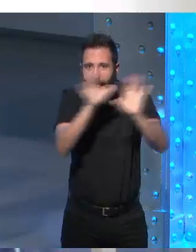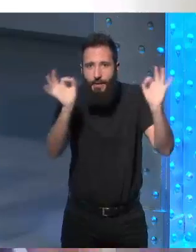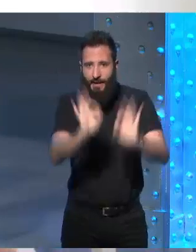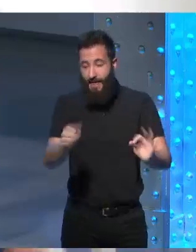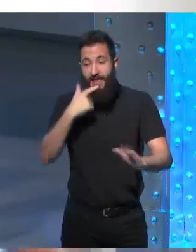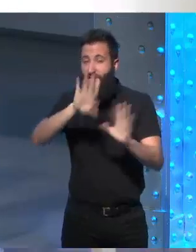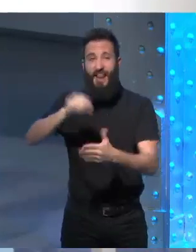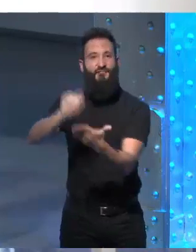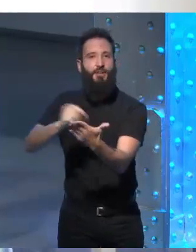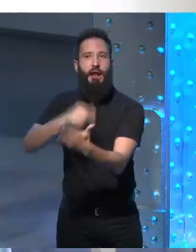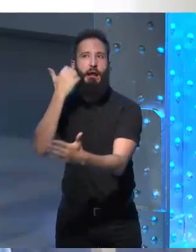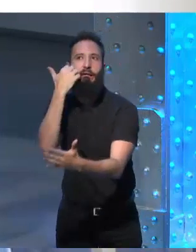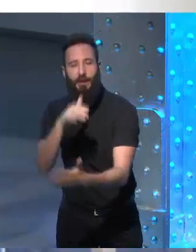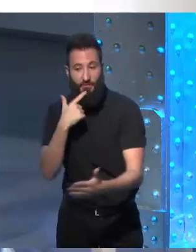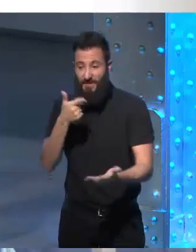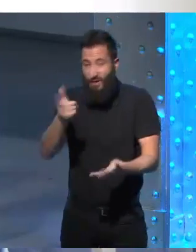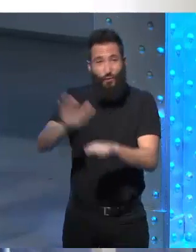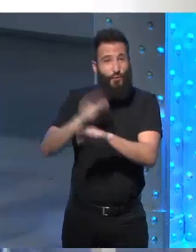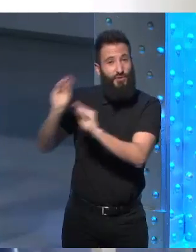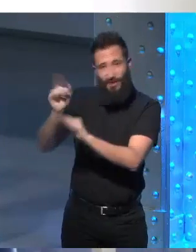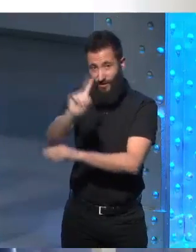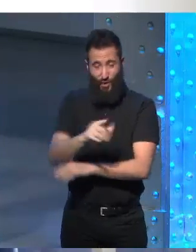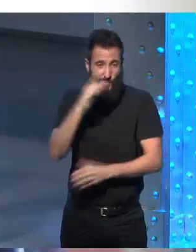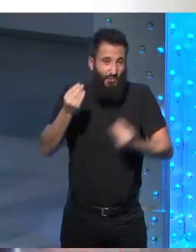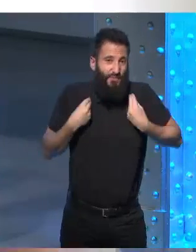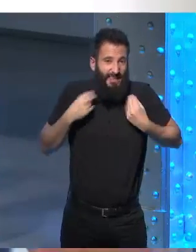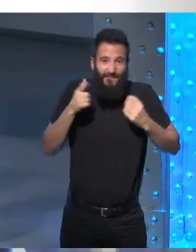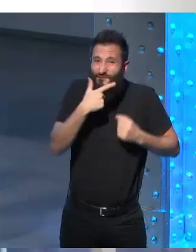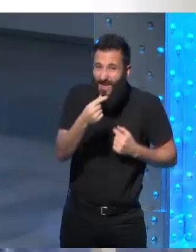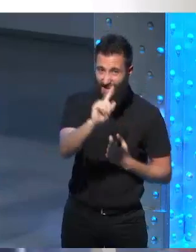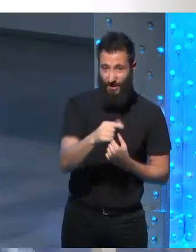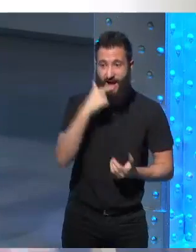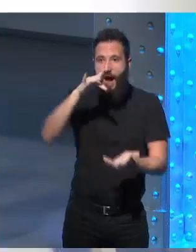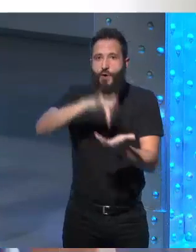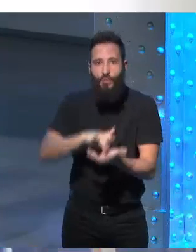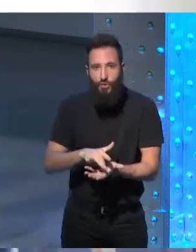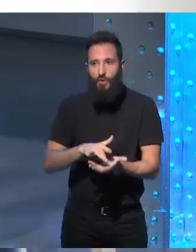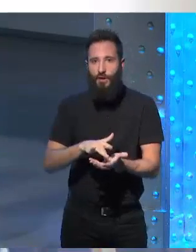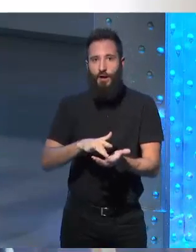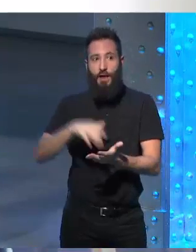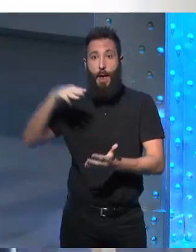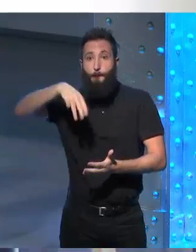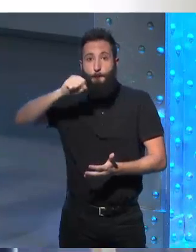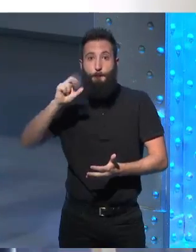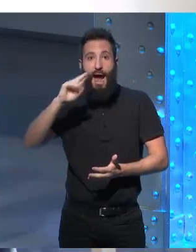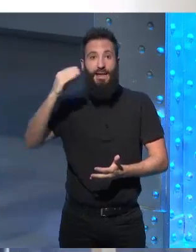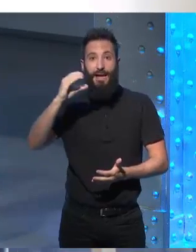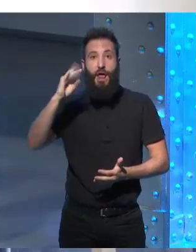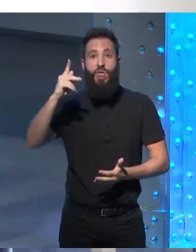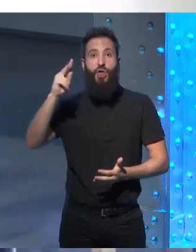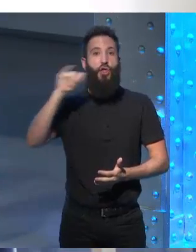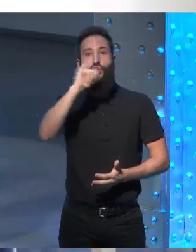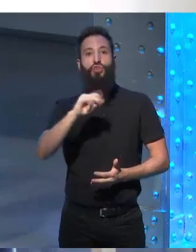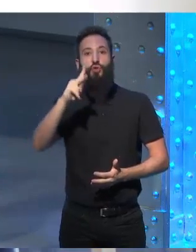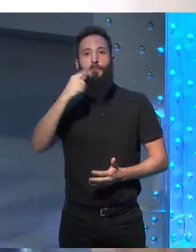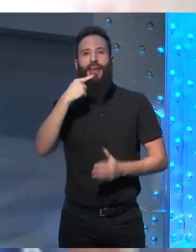es su culpa, yo qué sé, pues la vida les ha hecho así, ya está, no es fácil. ¿Y ahora qué les ha pasado? Les ha salido un puto grano en el culo que se llama Mark Zuckerberg, el de Messenger. Es